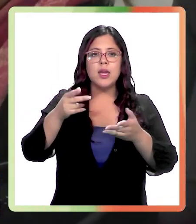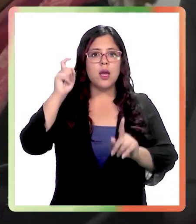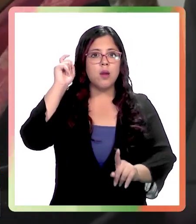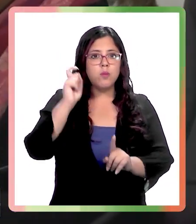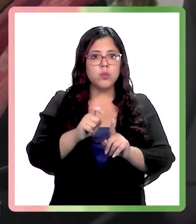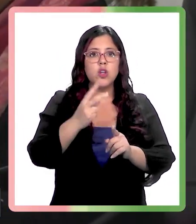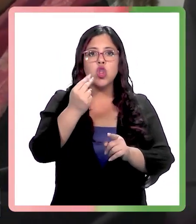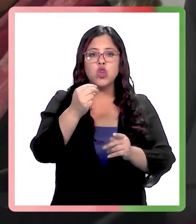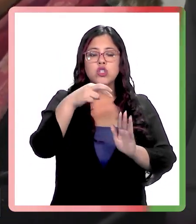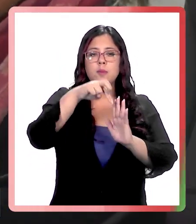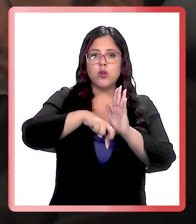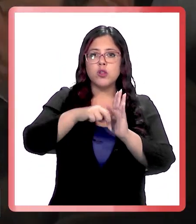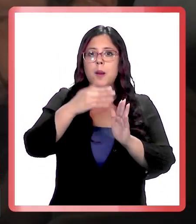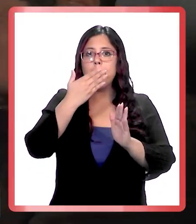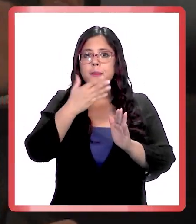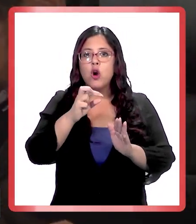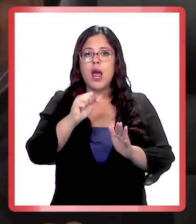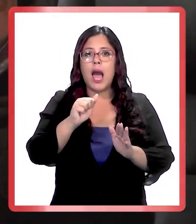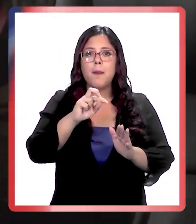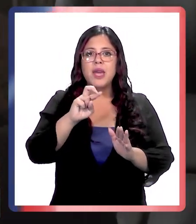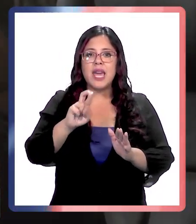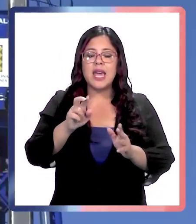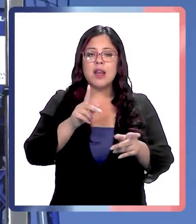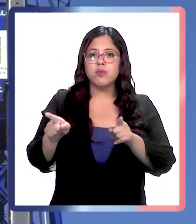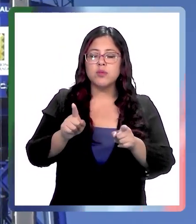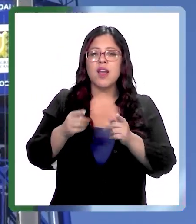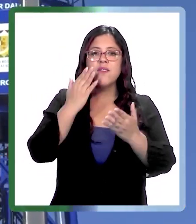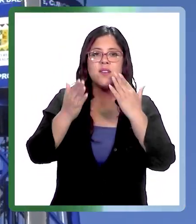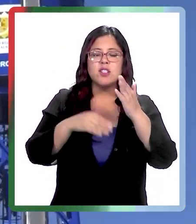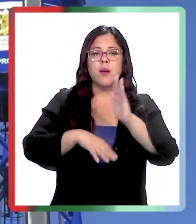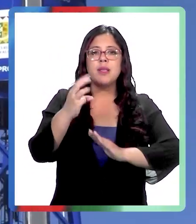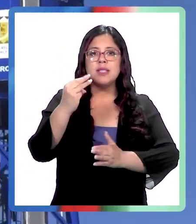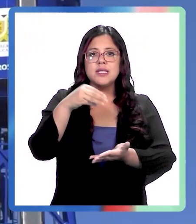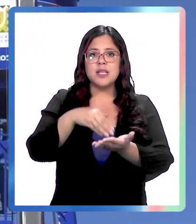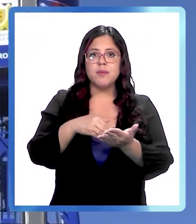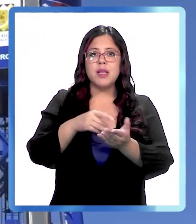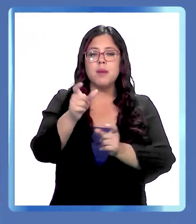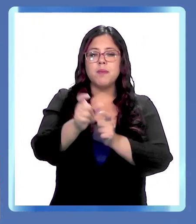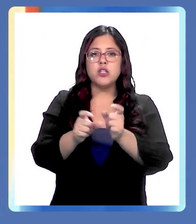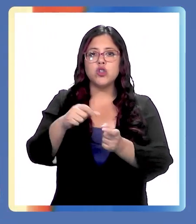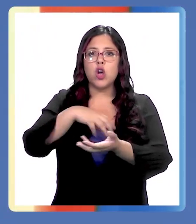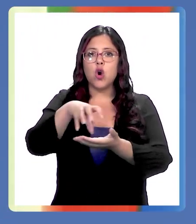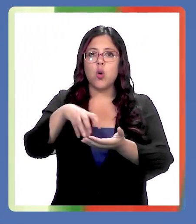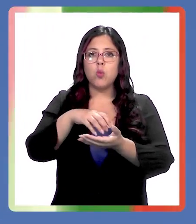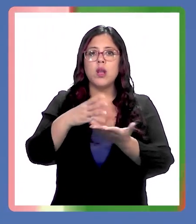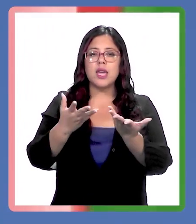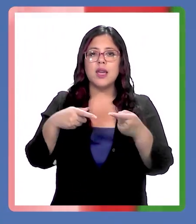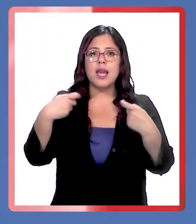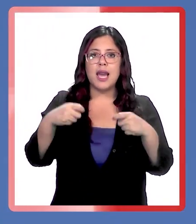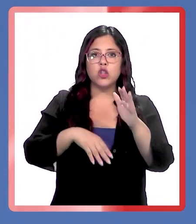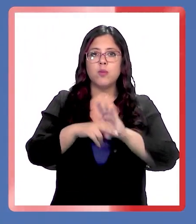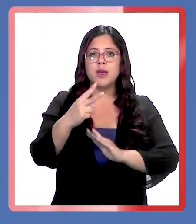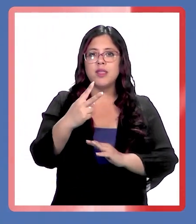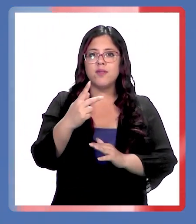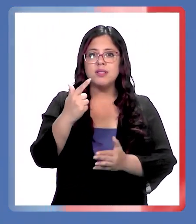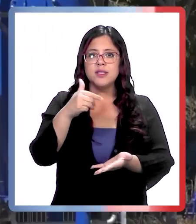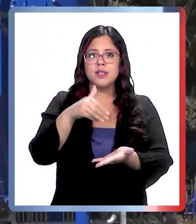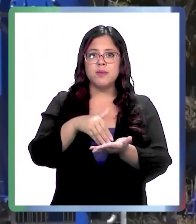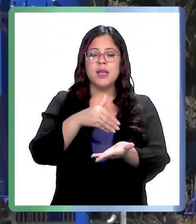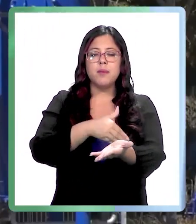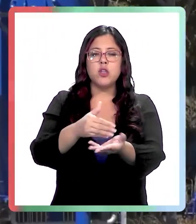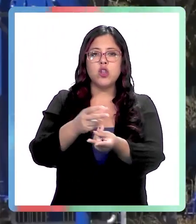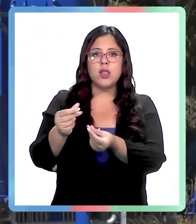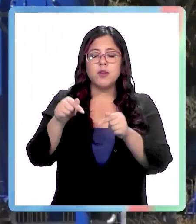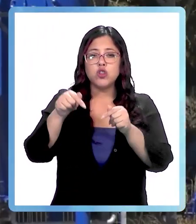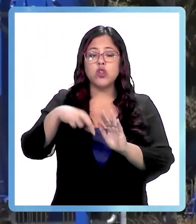de 12 proyectos de mejoramiento de APR en ejecución, beneficiando a más de 13.000 habitantes de varias comunas con una inversión de más de 27 mil millones de pesos.